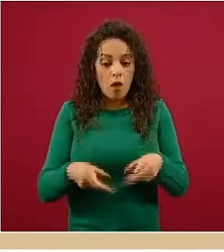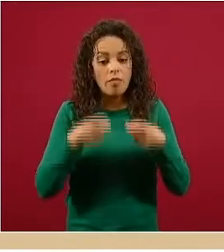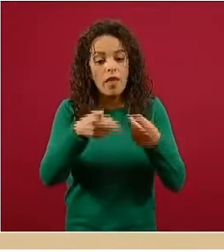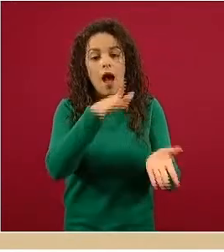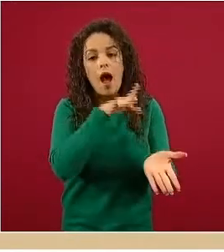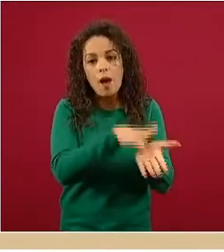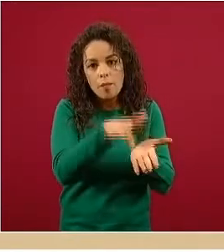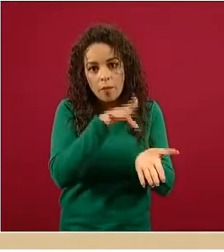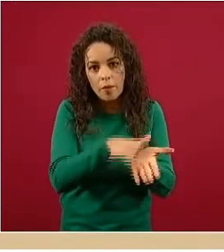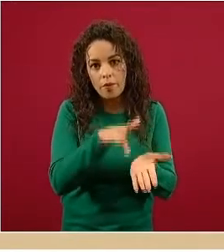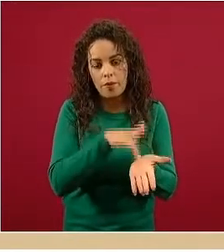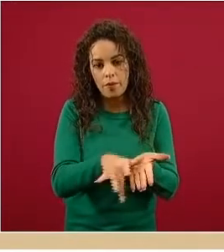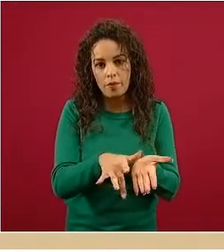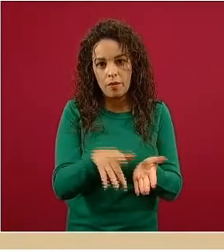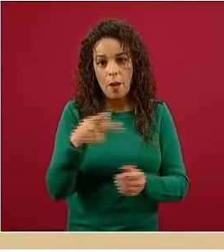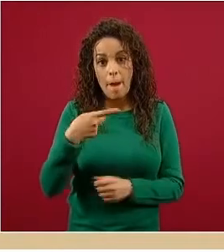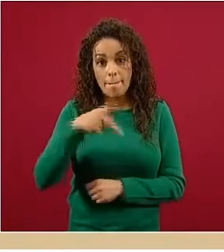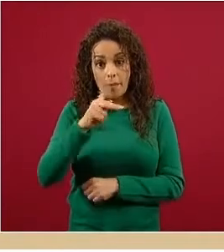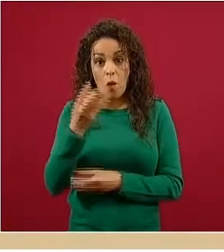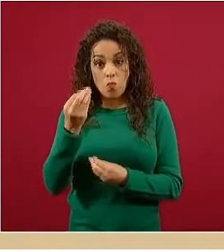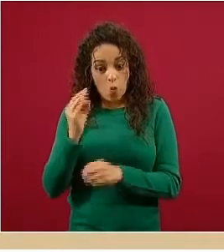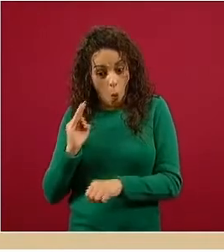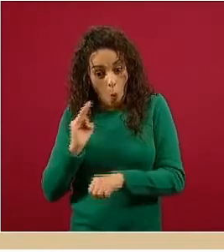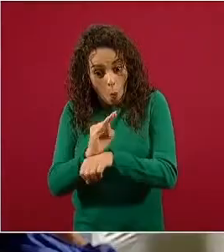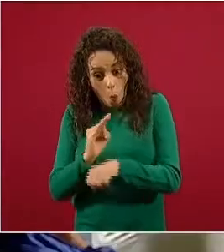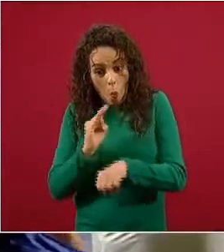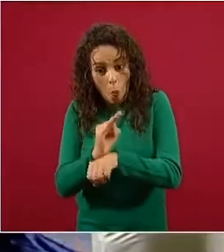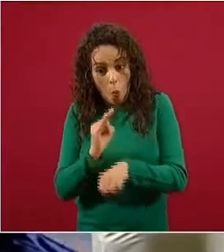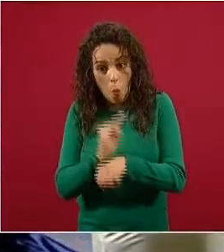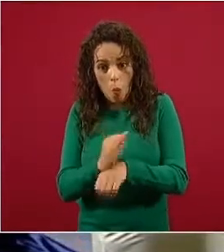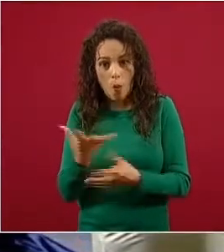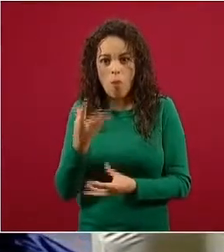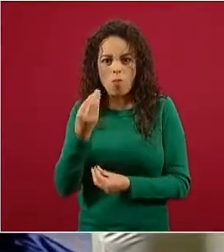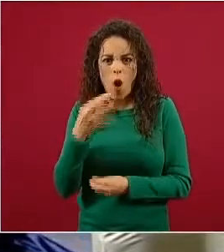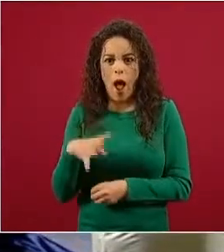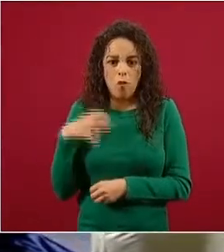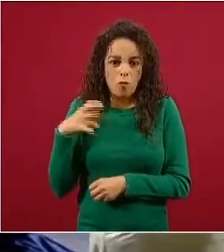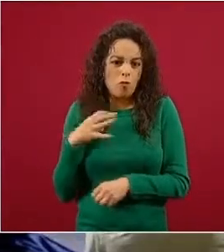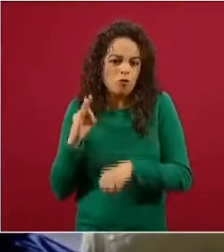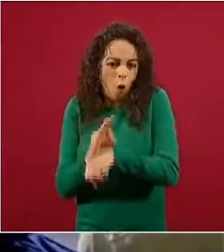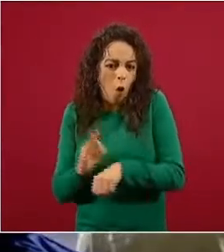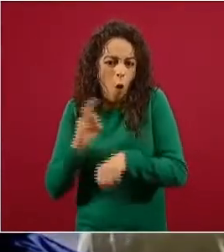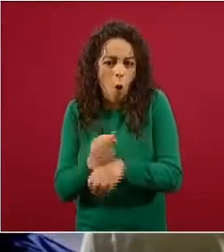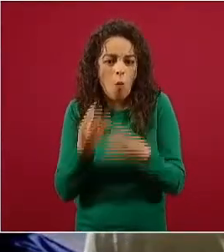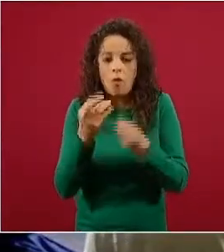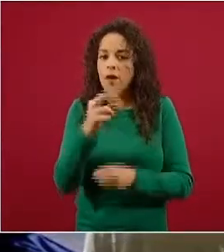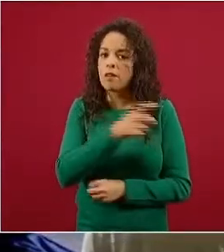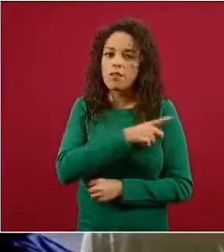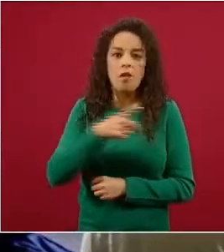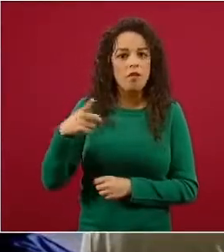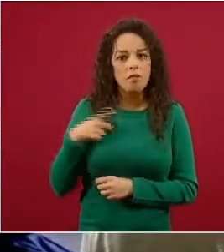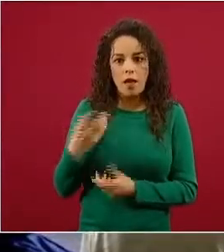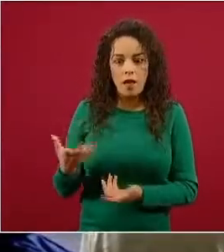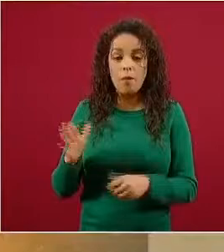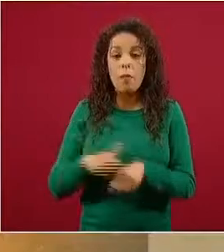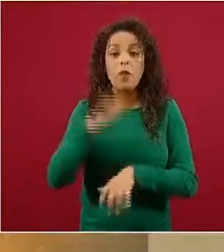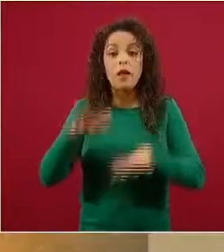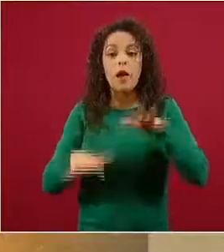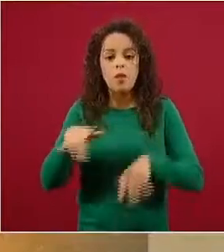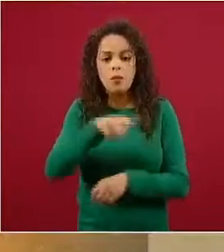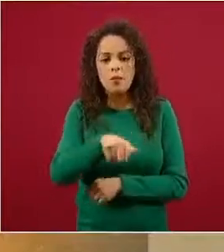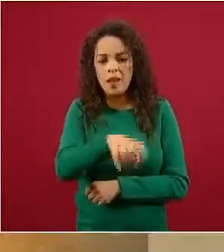Con los adultos mayores es importante recalcar que el mayor de los riesgos en esta población